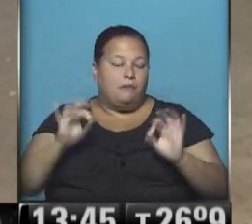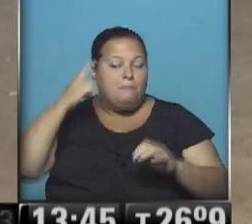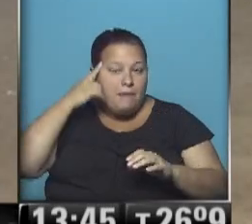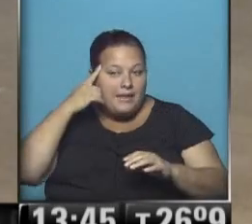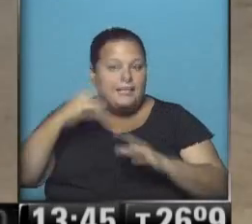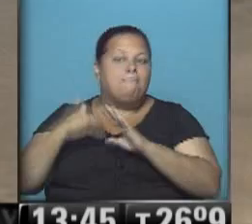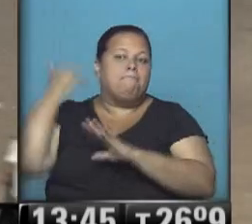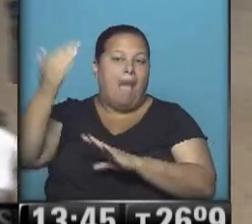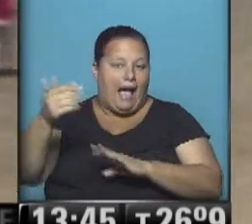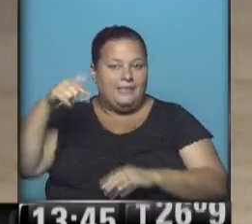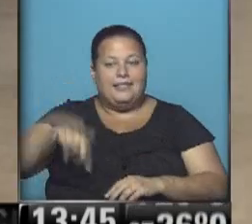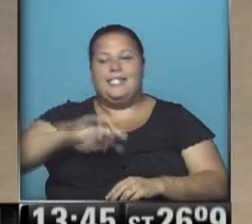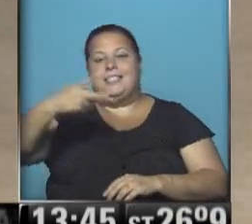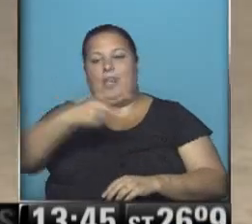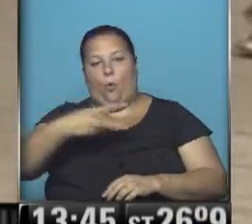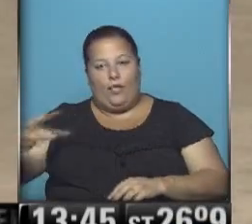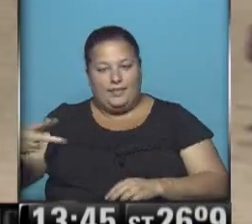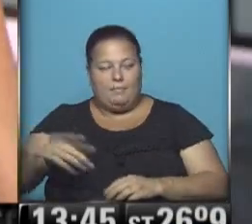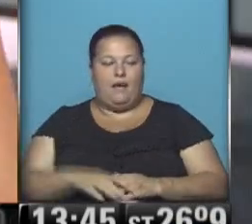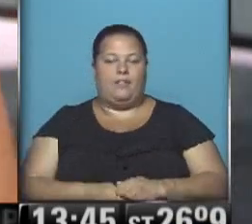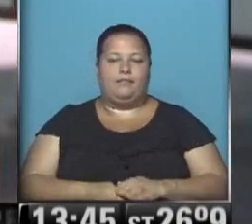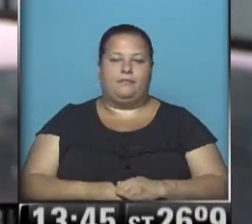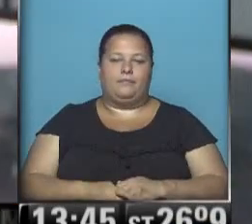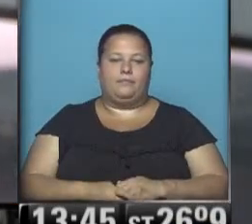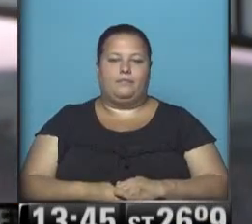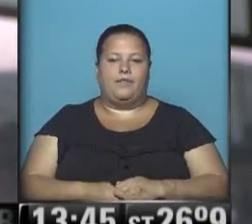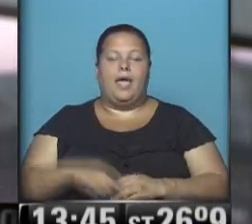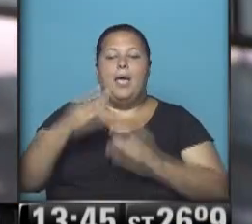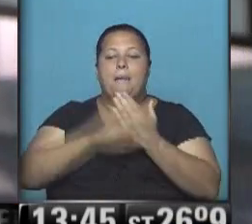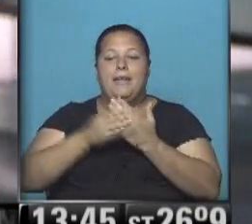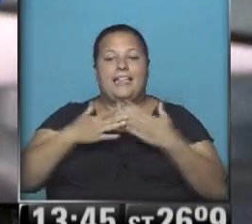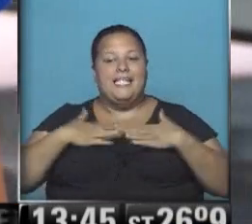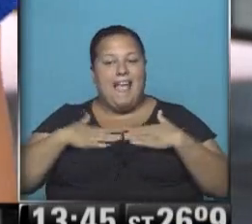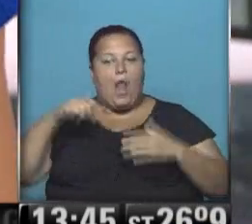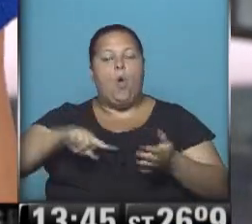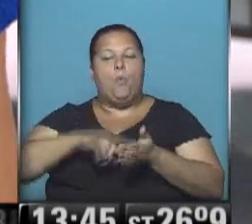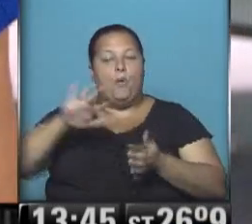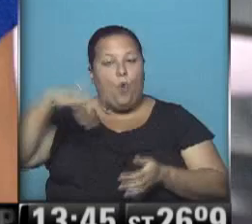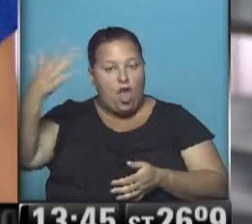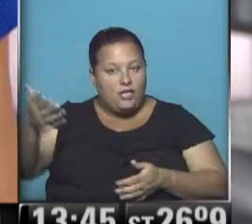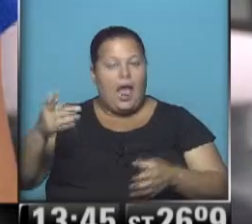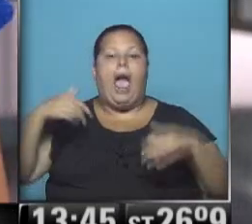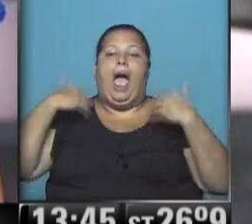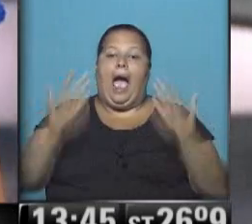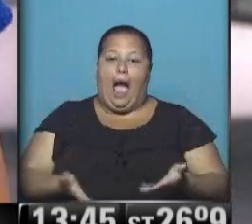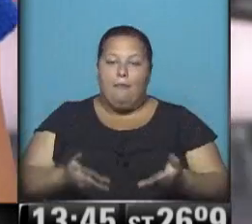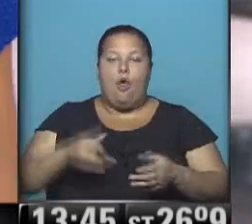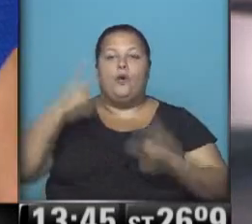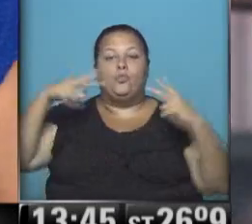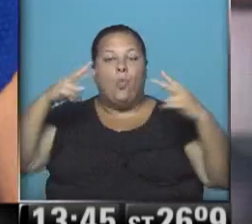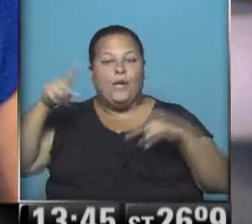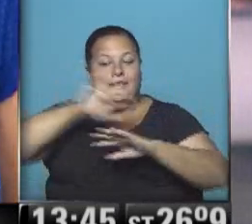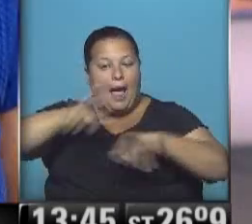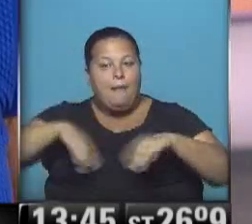ser superada en esta segunda quincena. Y el Ministerio de Salud de la provincia de Buenos Aires aprovechó la presencia de turistas